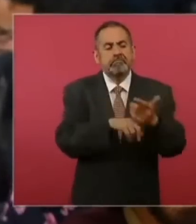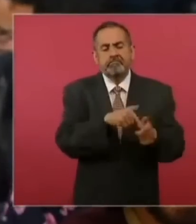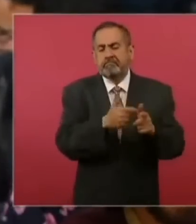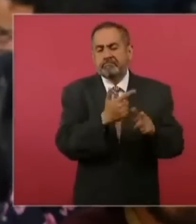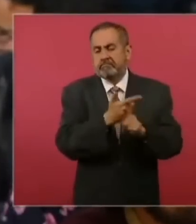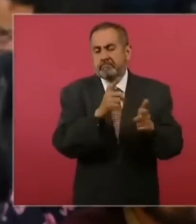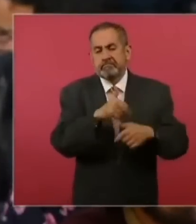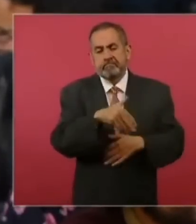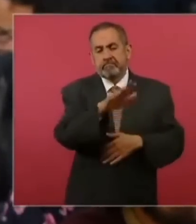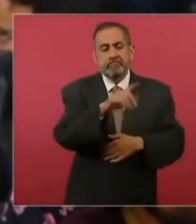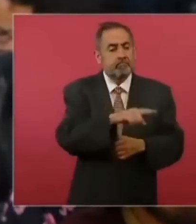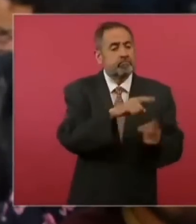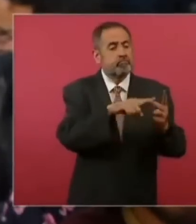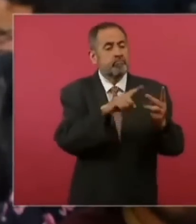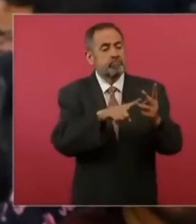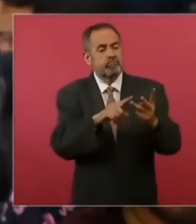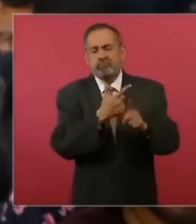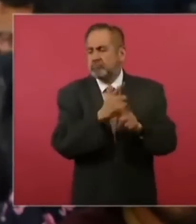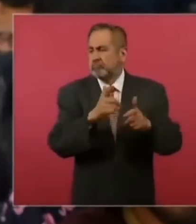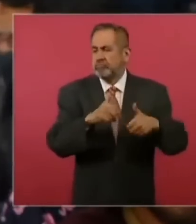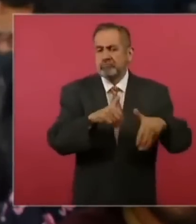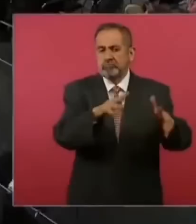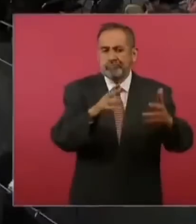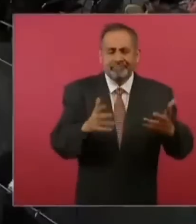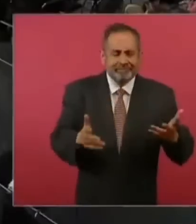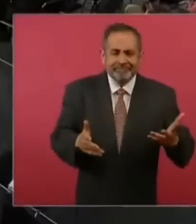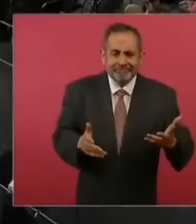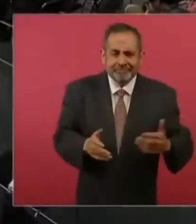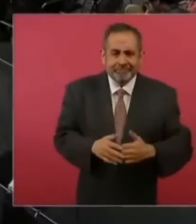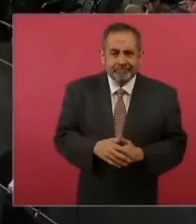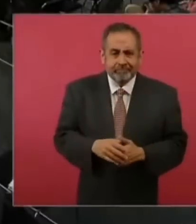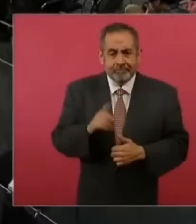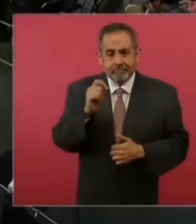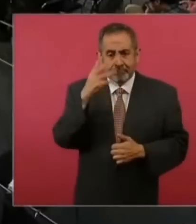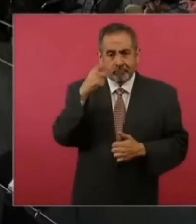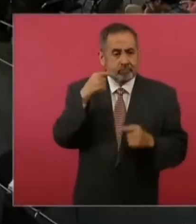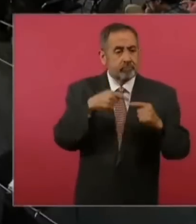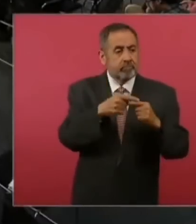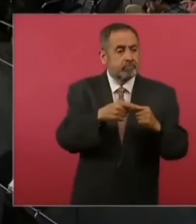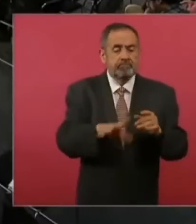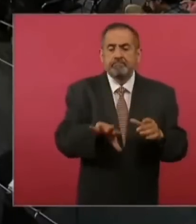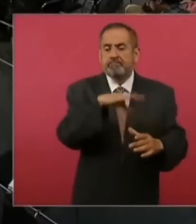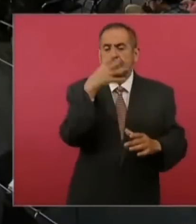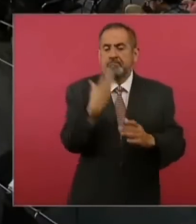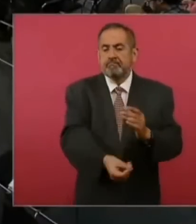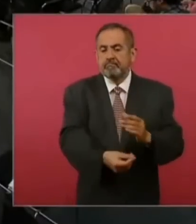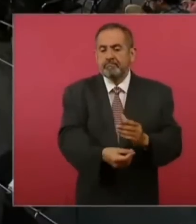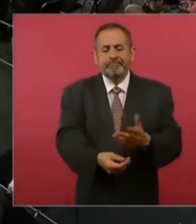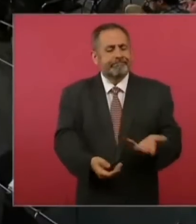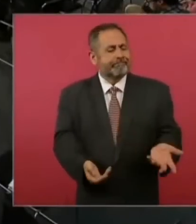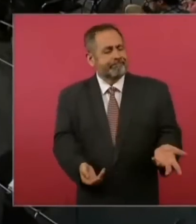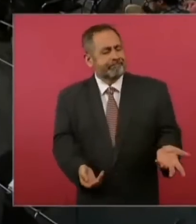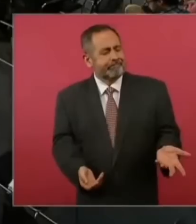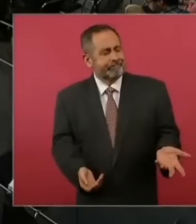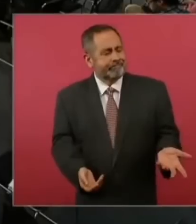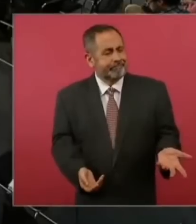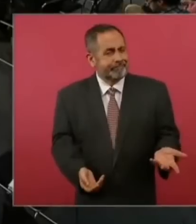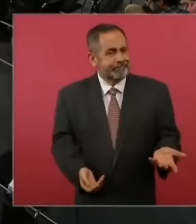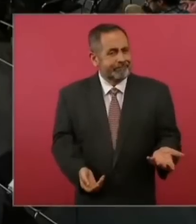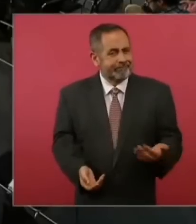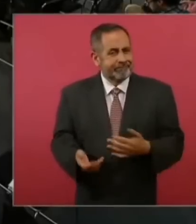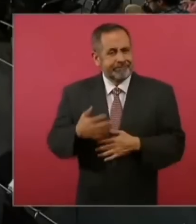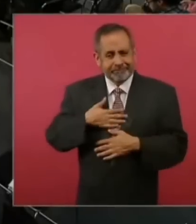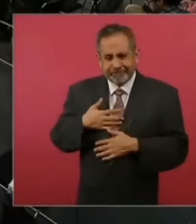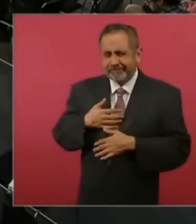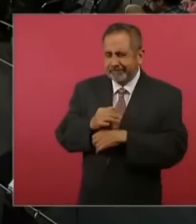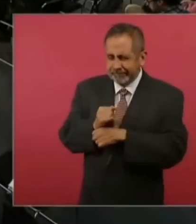material y a otros 2 más. Y 24 horas después se escapó. Nosotros hasta donde pudimos llegar